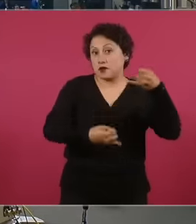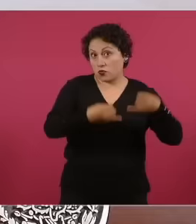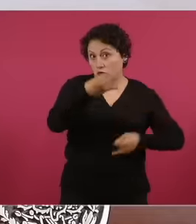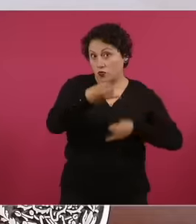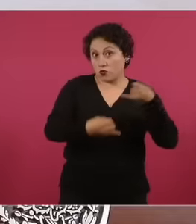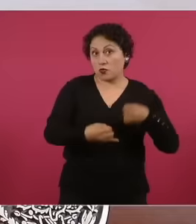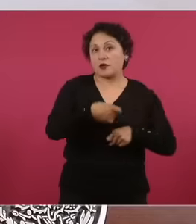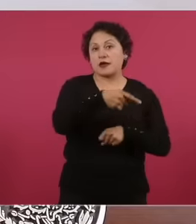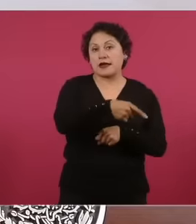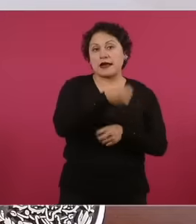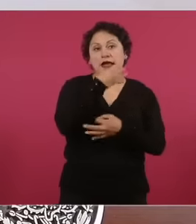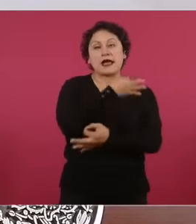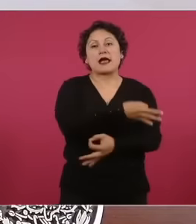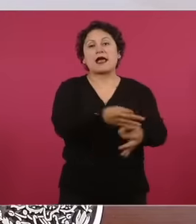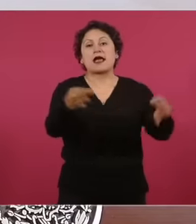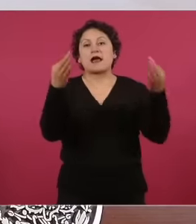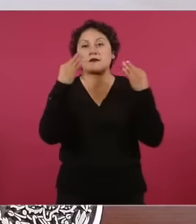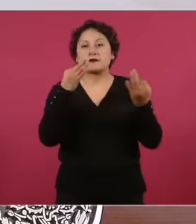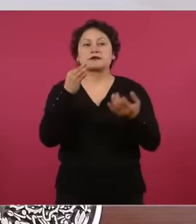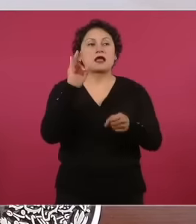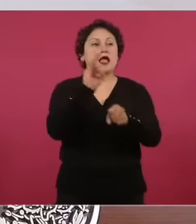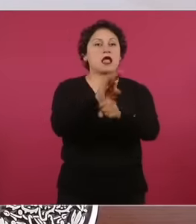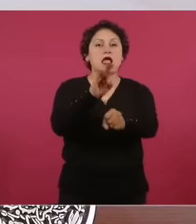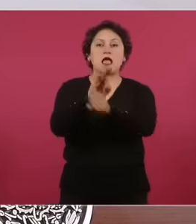ampara, prohíbe